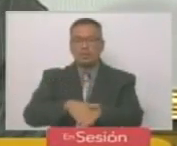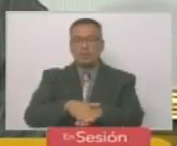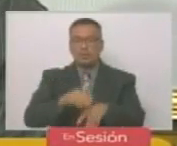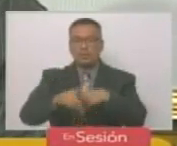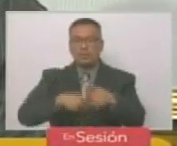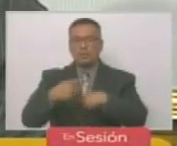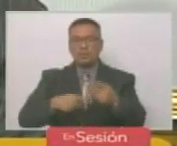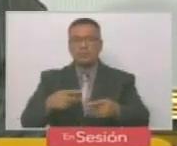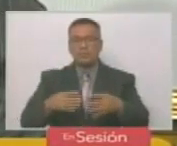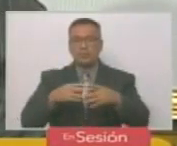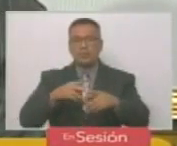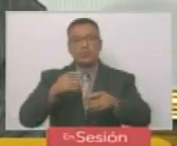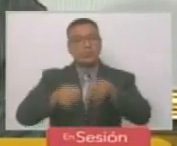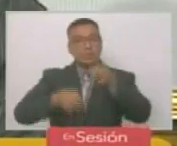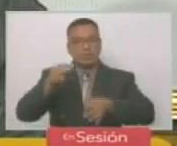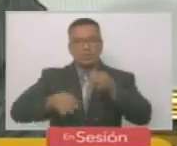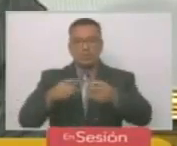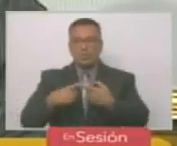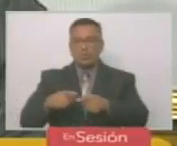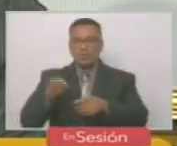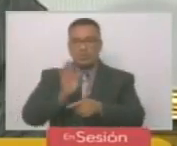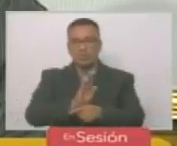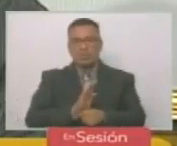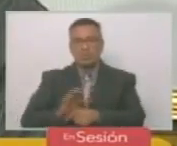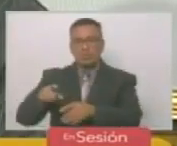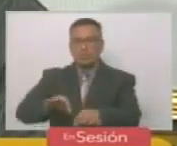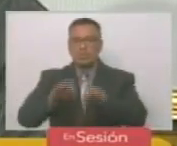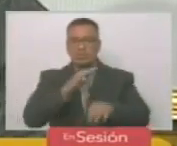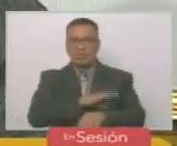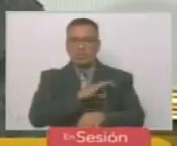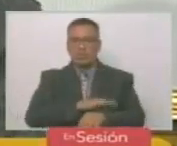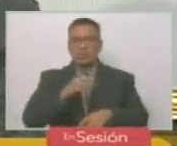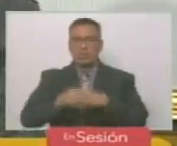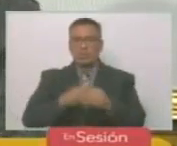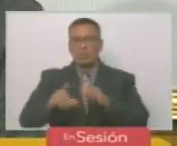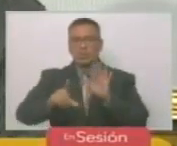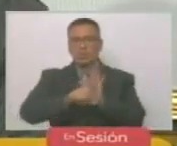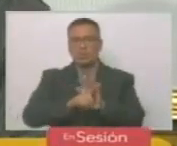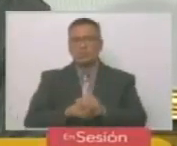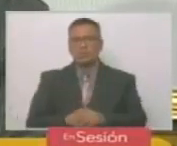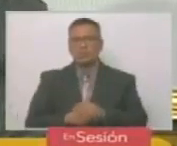proceso penal o por razones de seguridad o de interés social en los casos establecidos por la ley.